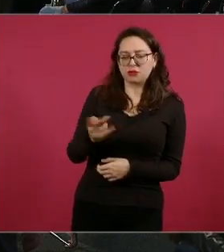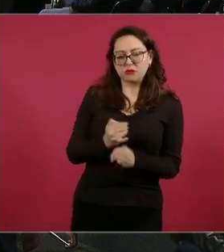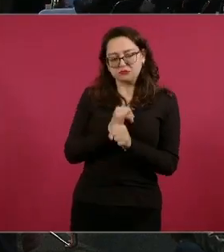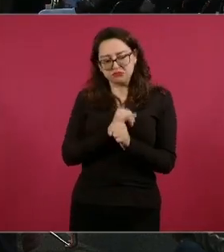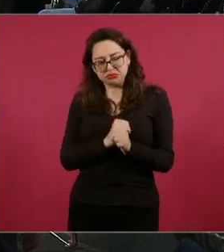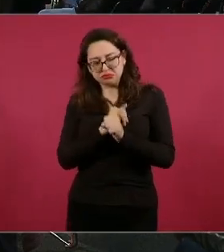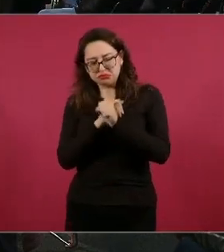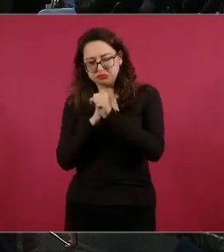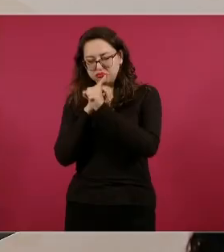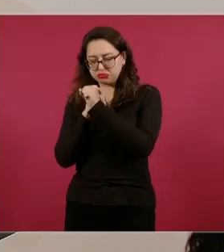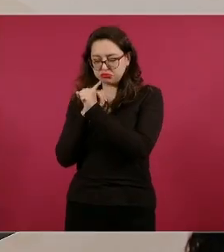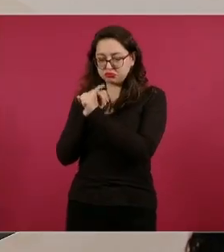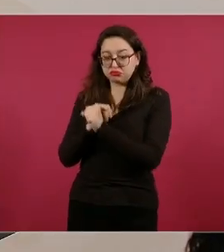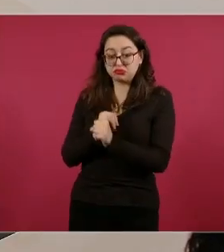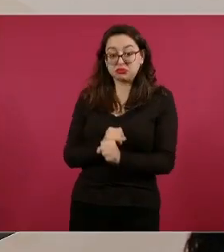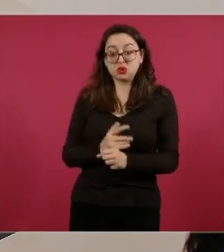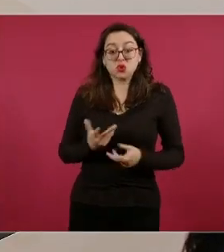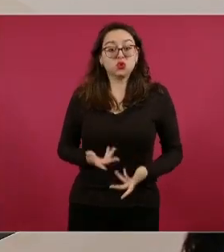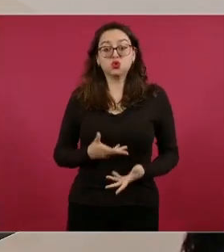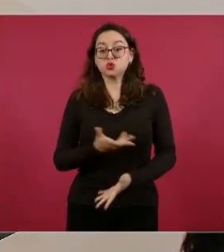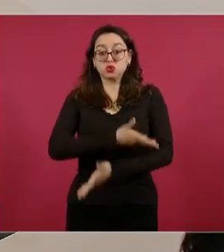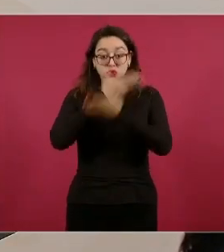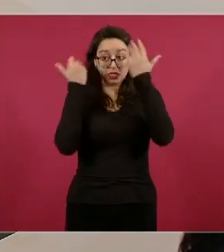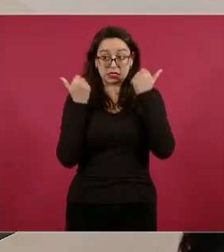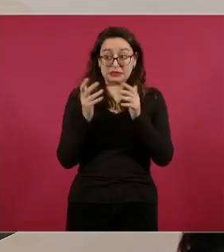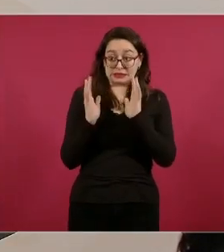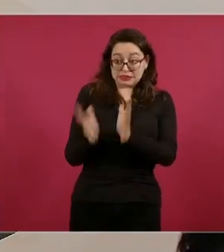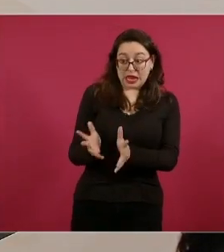búsqueda, pero no sé si ya lo hicieron.